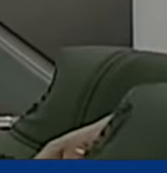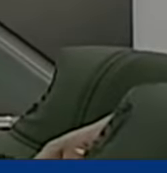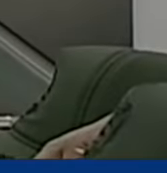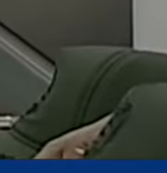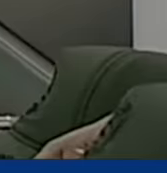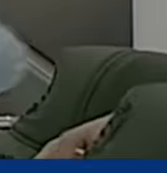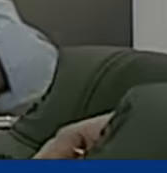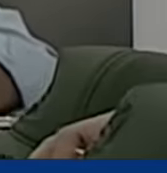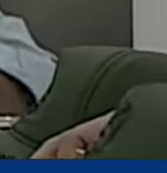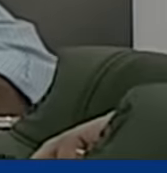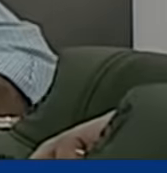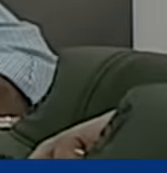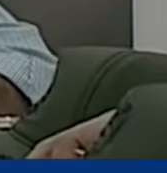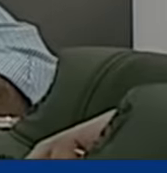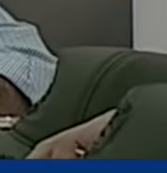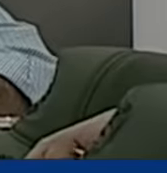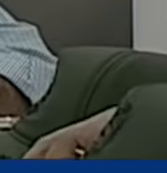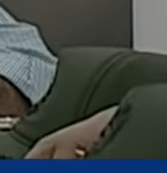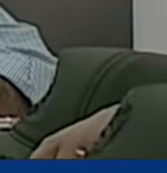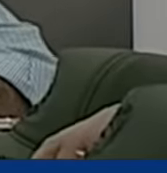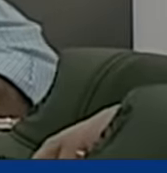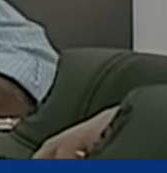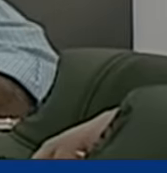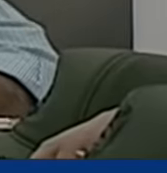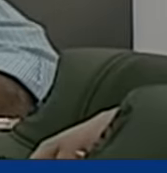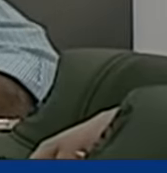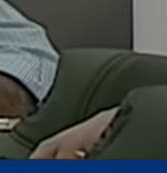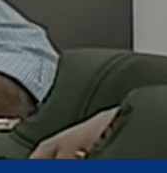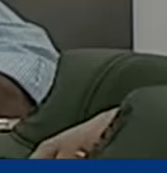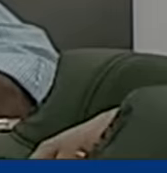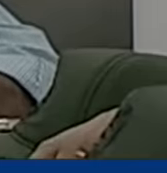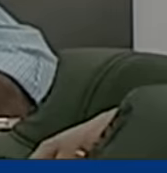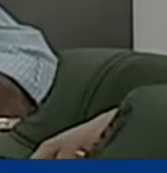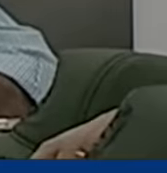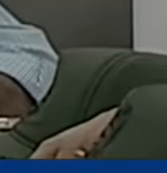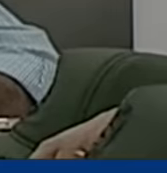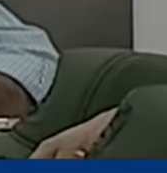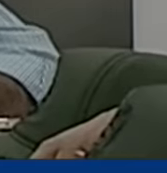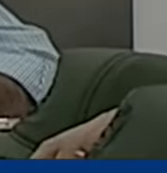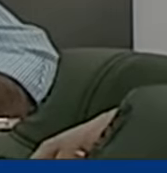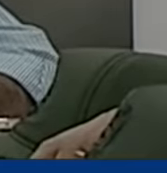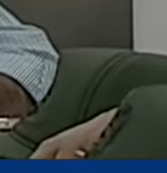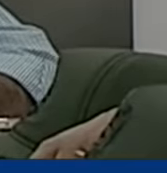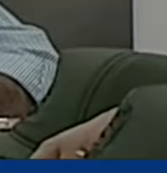¿Qué querían ocasionar en Venezuela? Un baño de sangre,